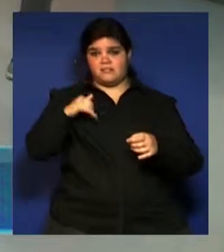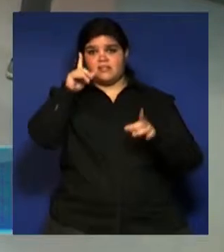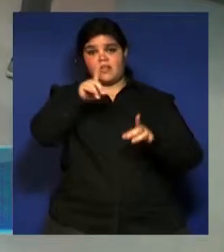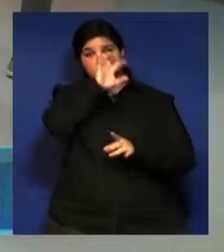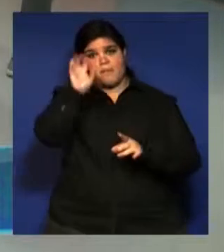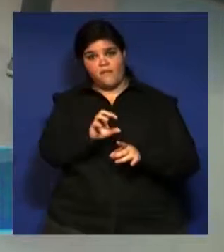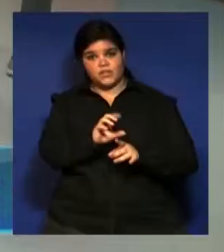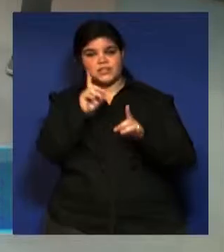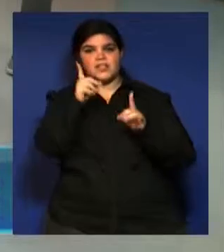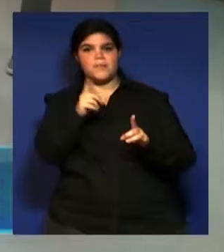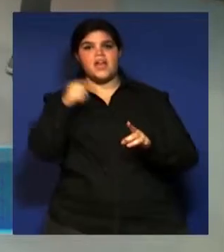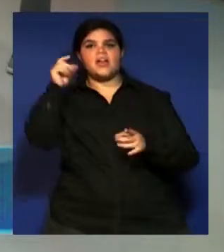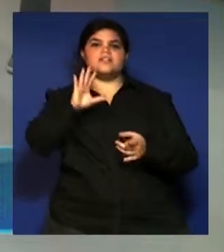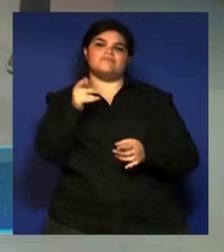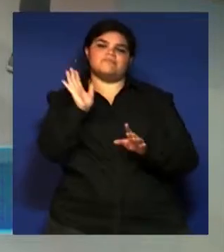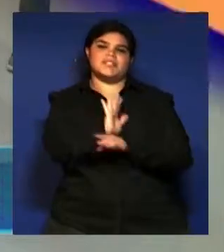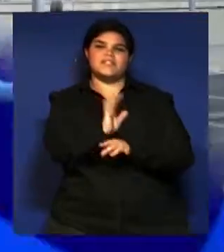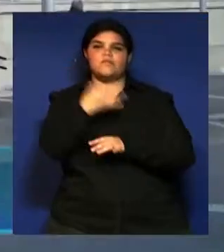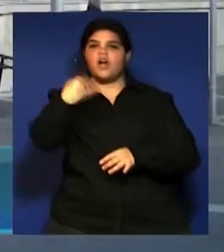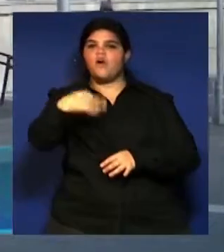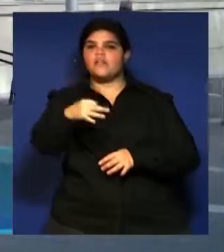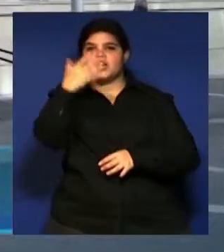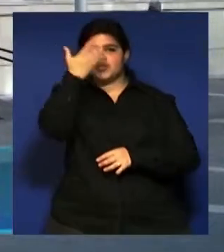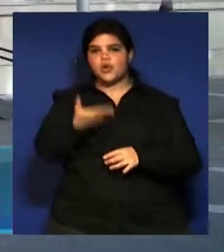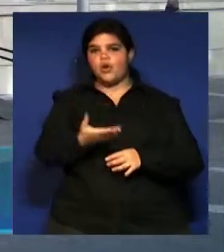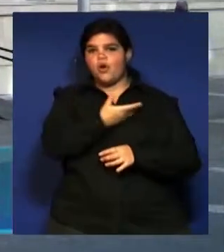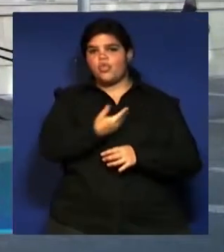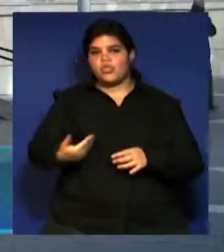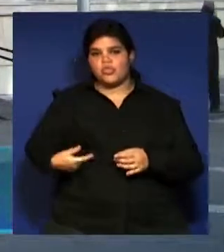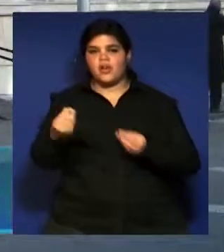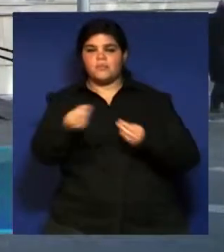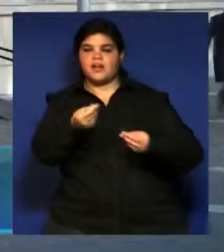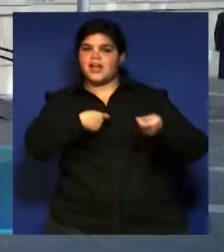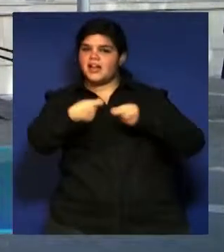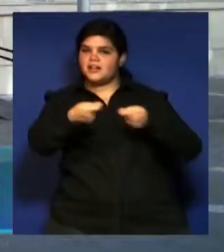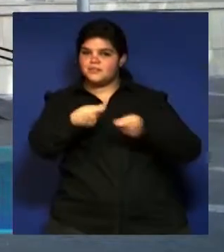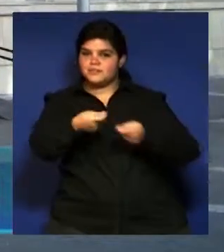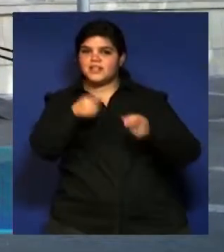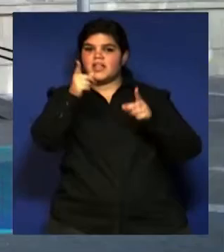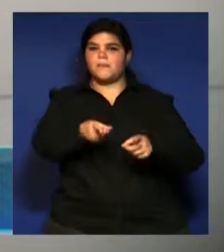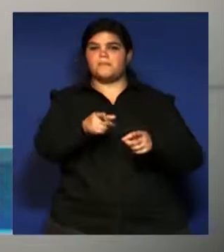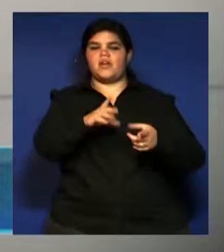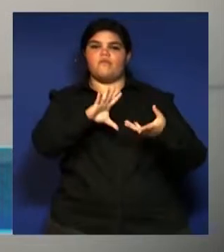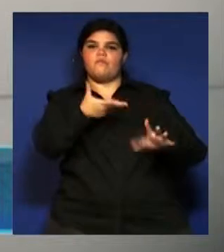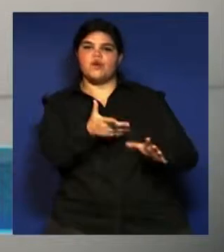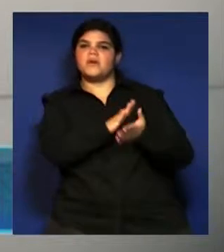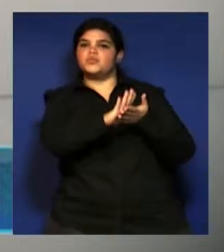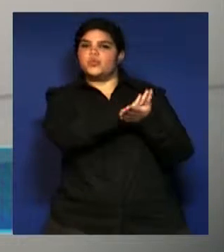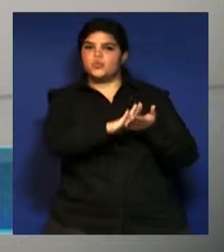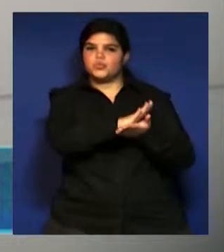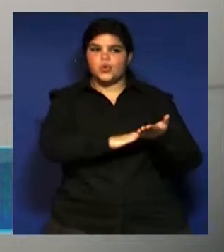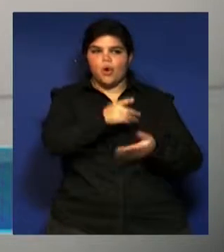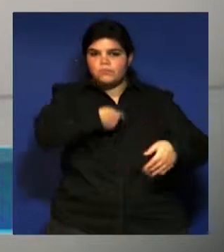cierta obligación del Estado regular mecanismos que impidan la comisión de hechos de corrupción, como es efectivamente